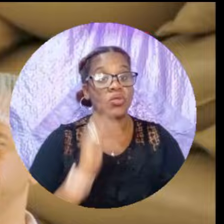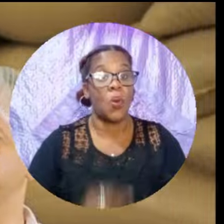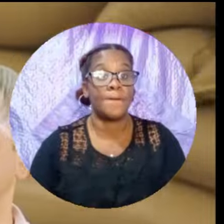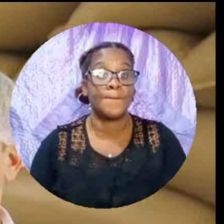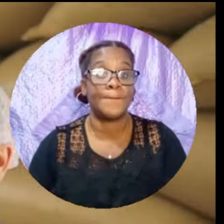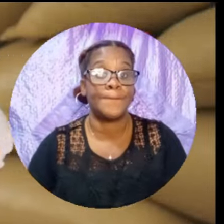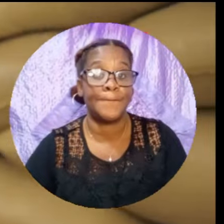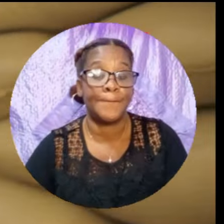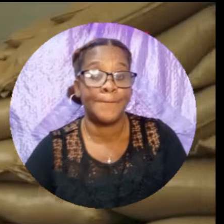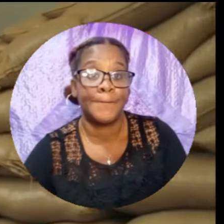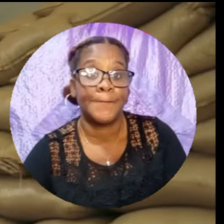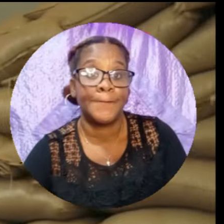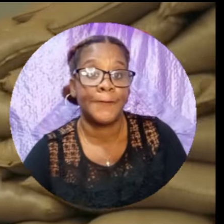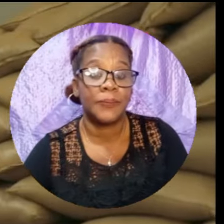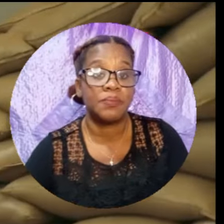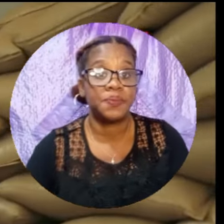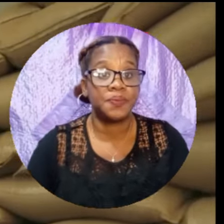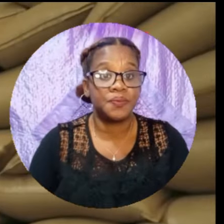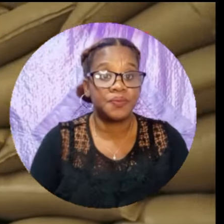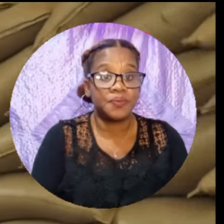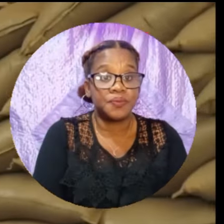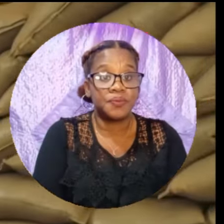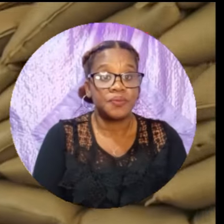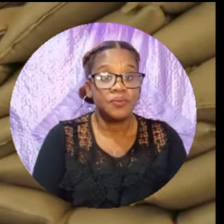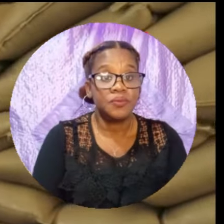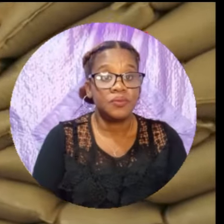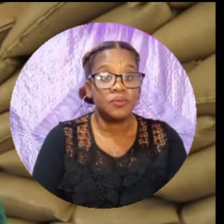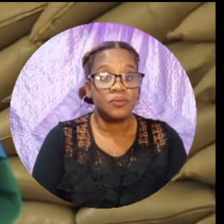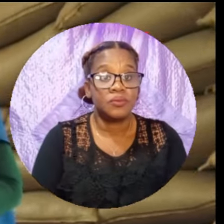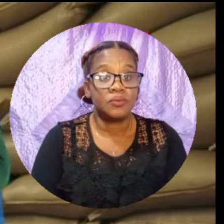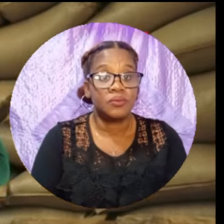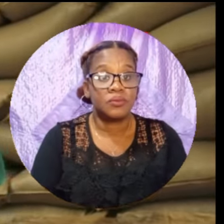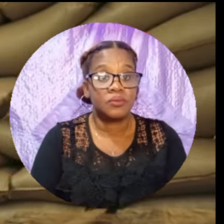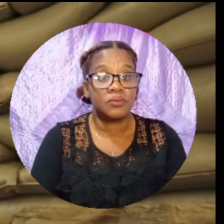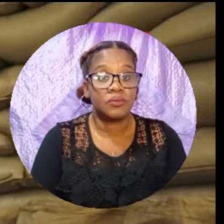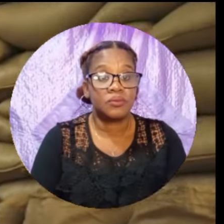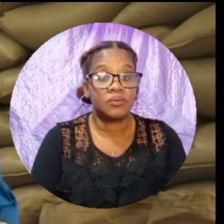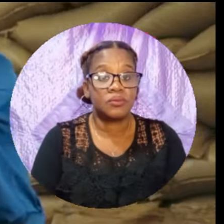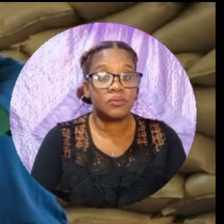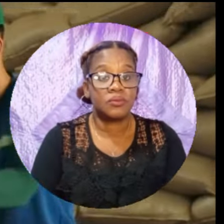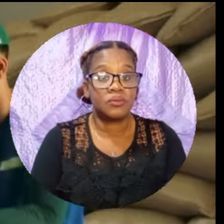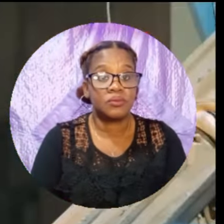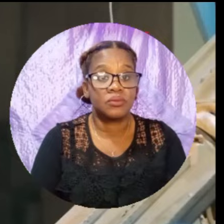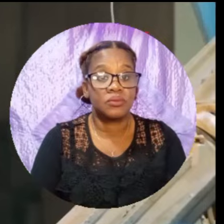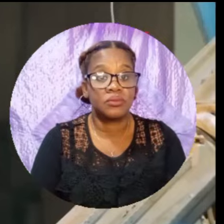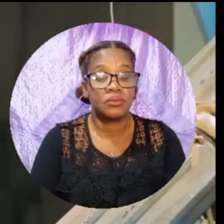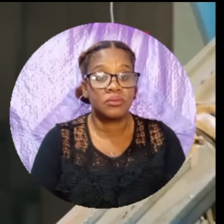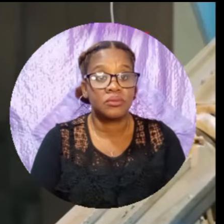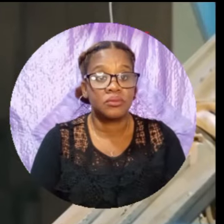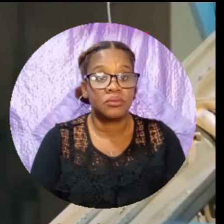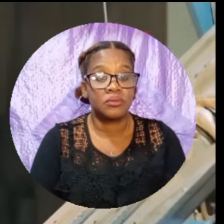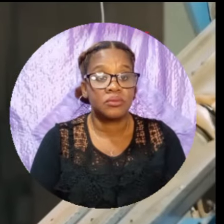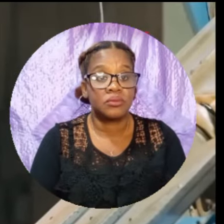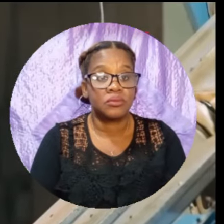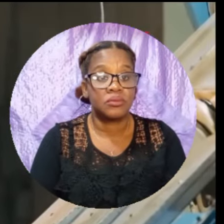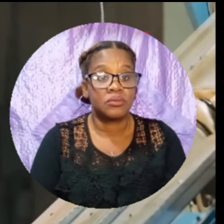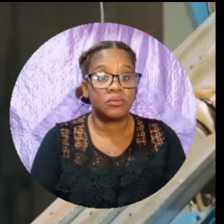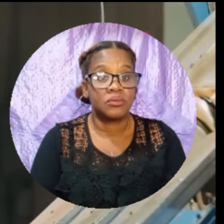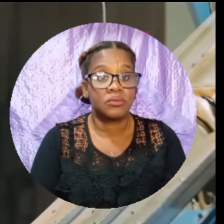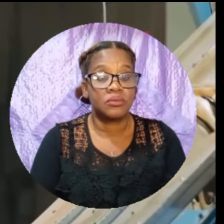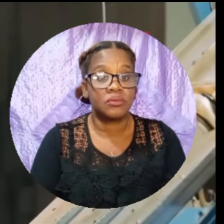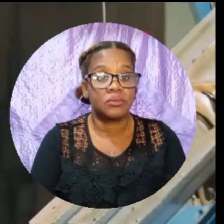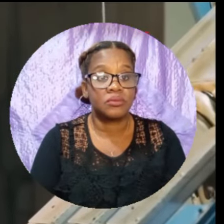procesazo! Ya después que hacemos el proceso de cacarado, entonces comenzamos el proceso de clasificación. Pero ya aquí estamos parados en una